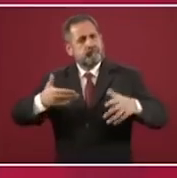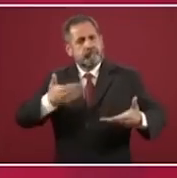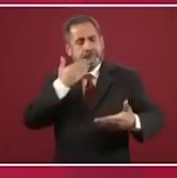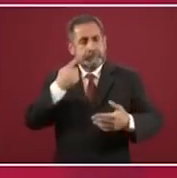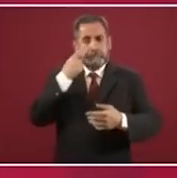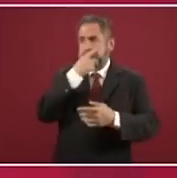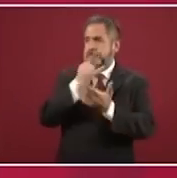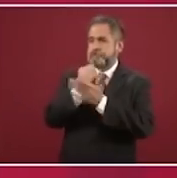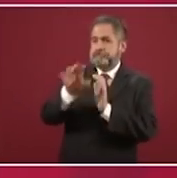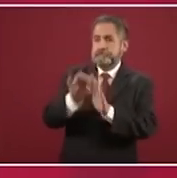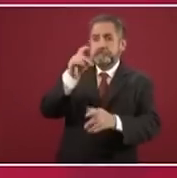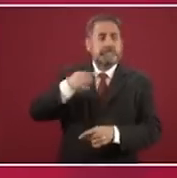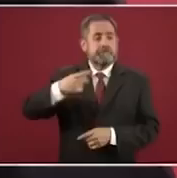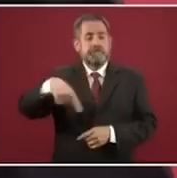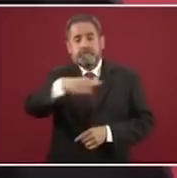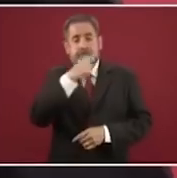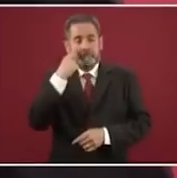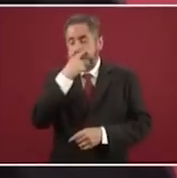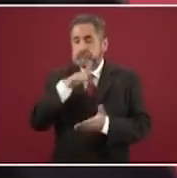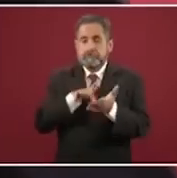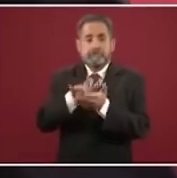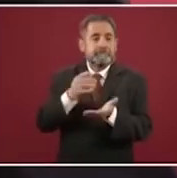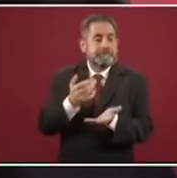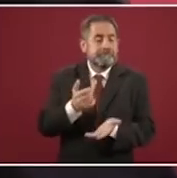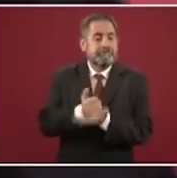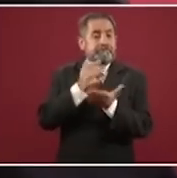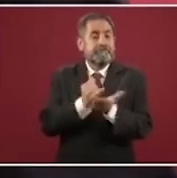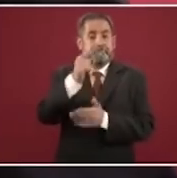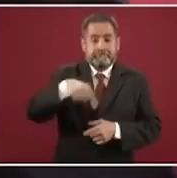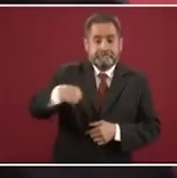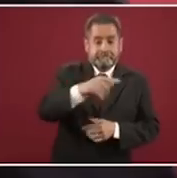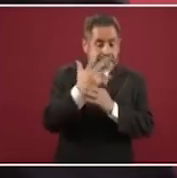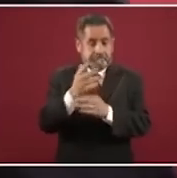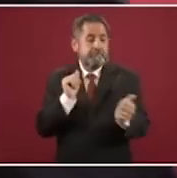es el gobierno del pueblo, para el pueblo y con el pueblo.